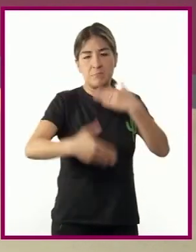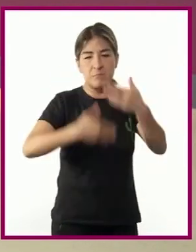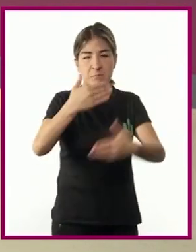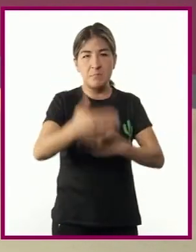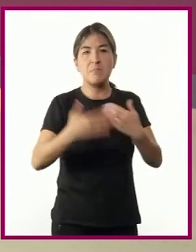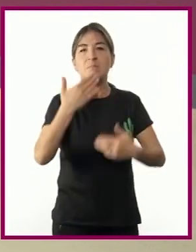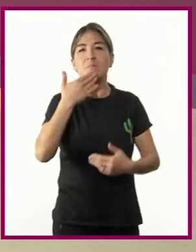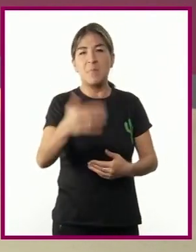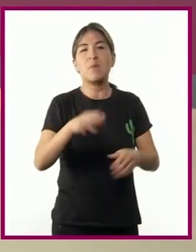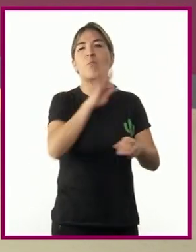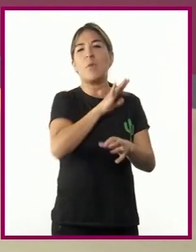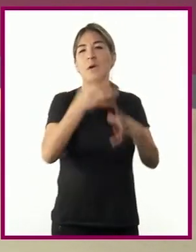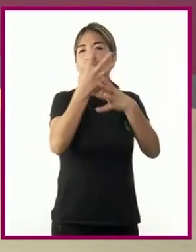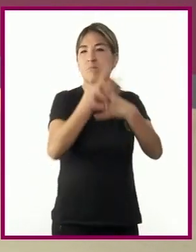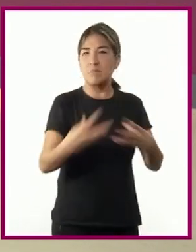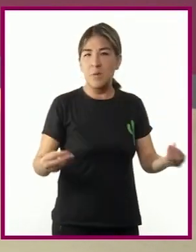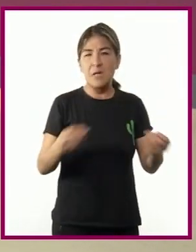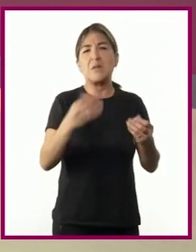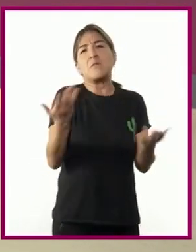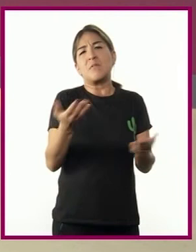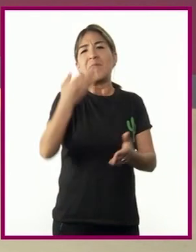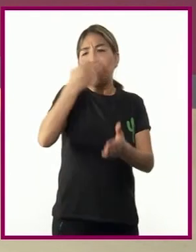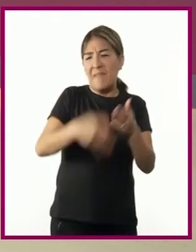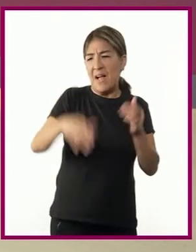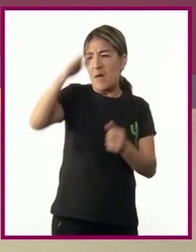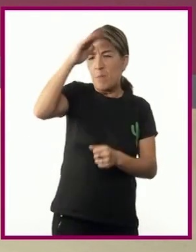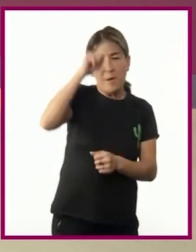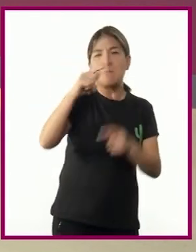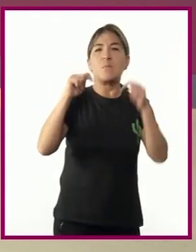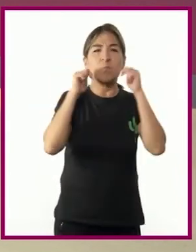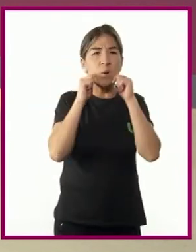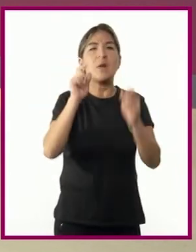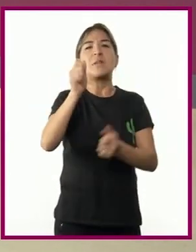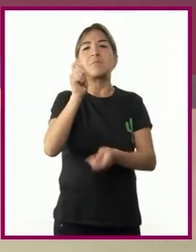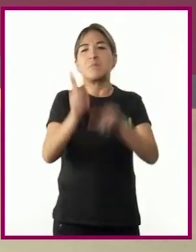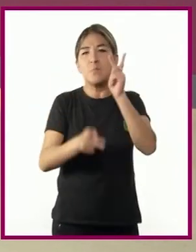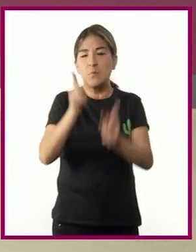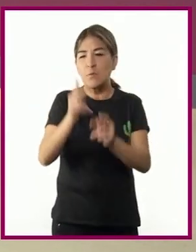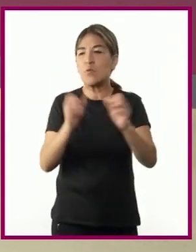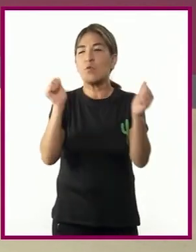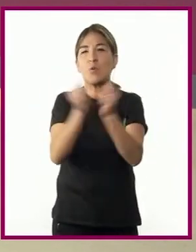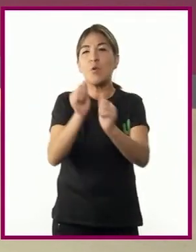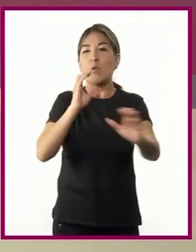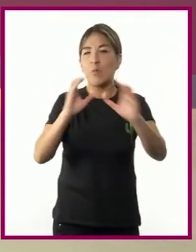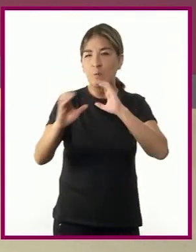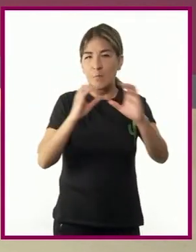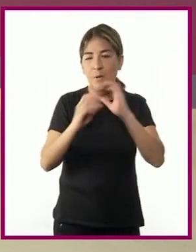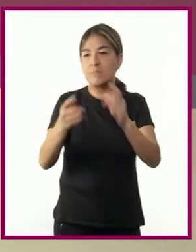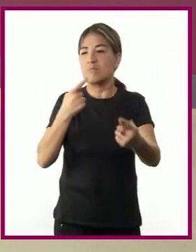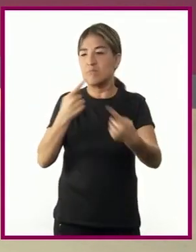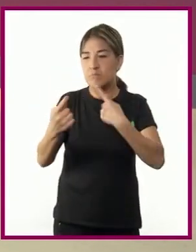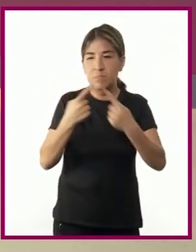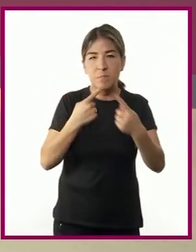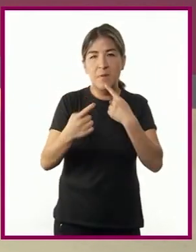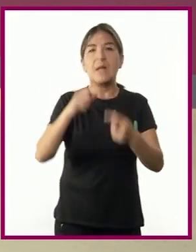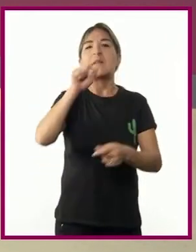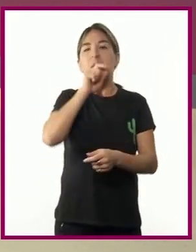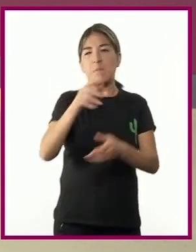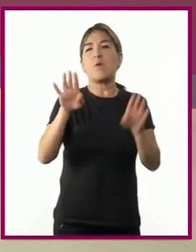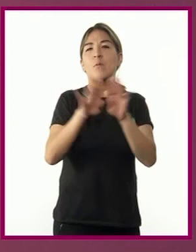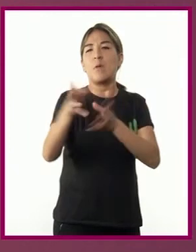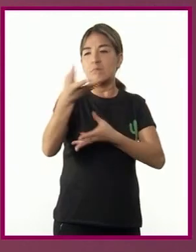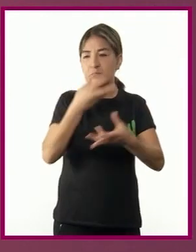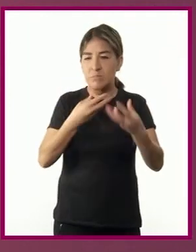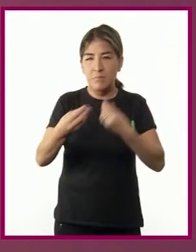apropiados para resolver desacuerdos a partir de la comunicación, el diálogo y la